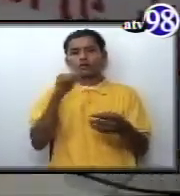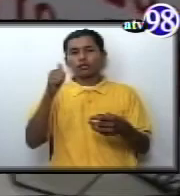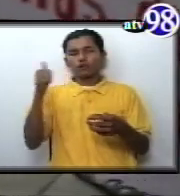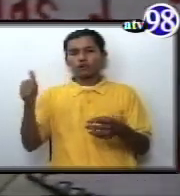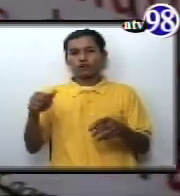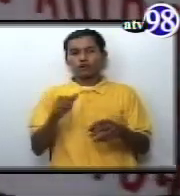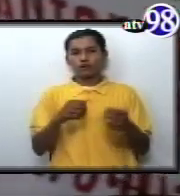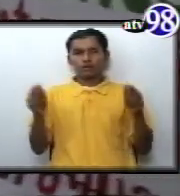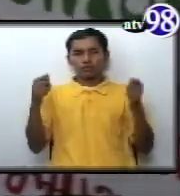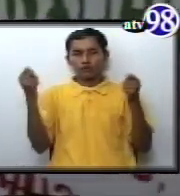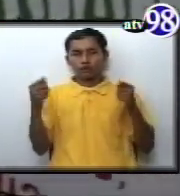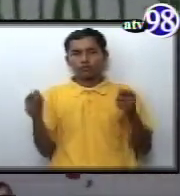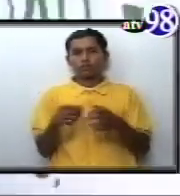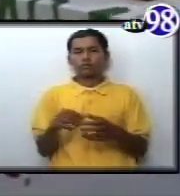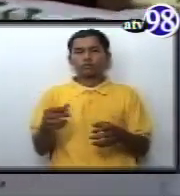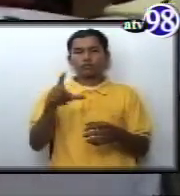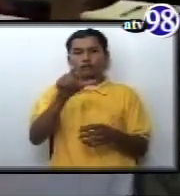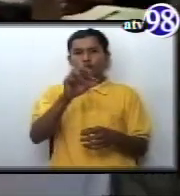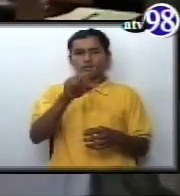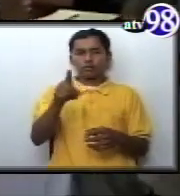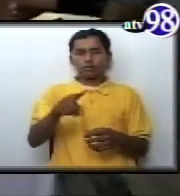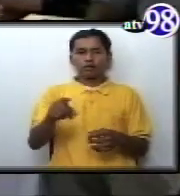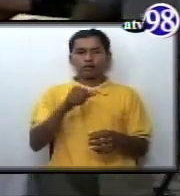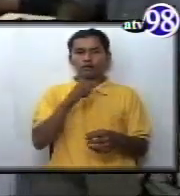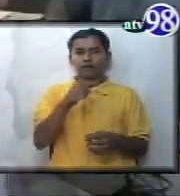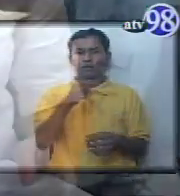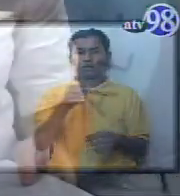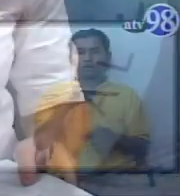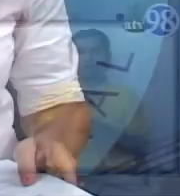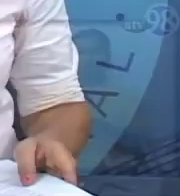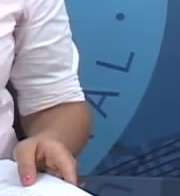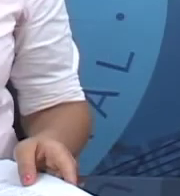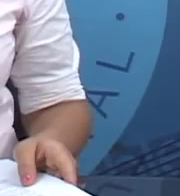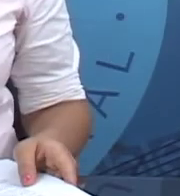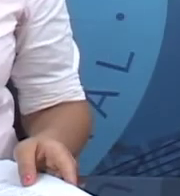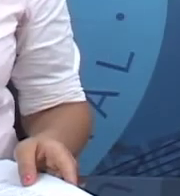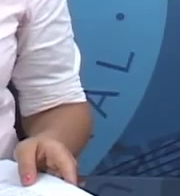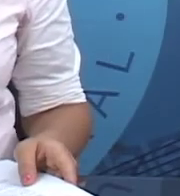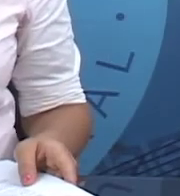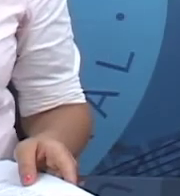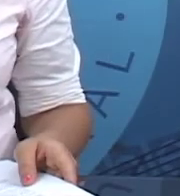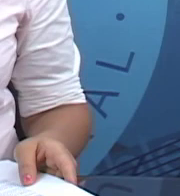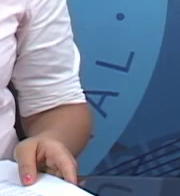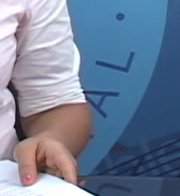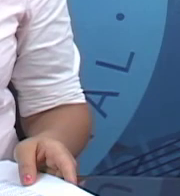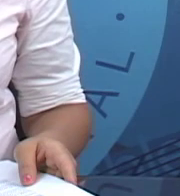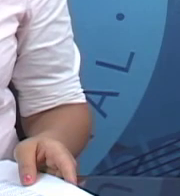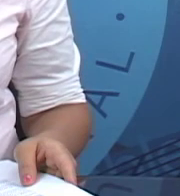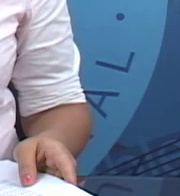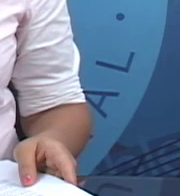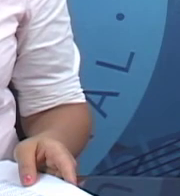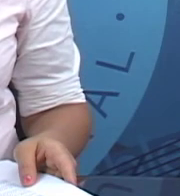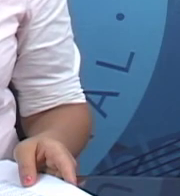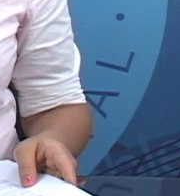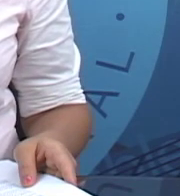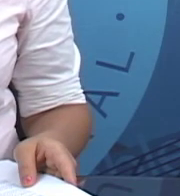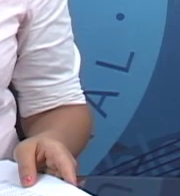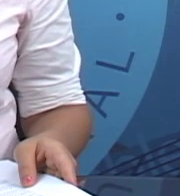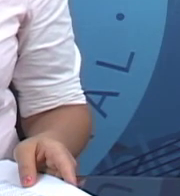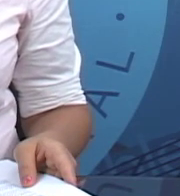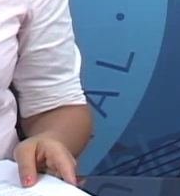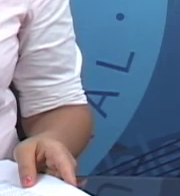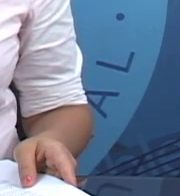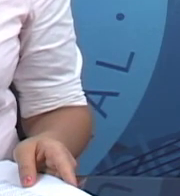estos pueblos. Liz Escoto, Noticias Asamblea TV. Con un recorrido por la avenida peatonal Augusto